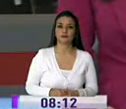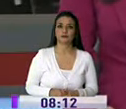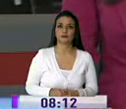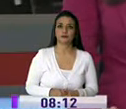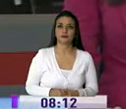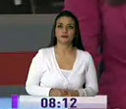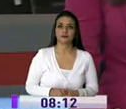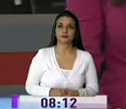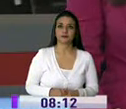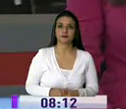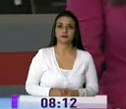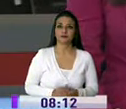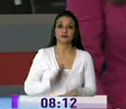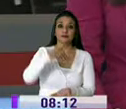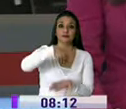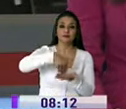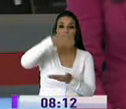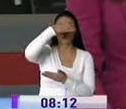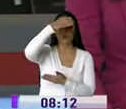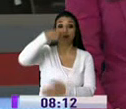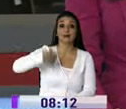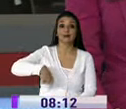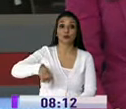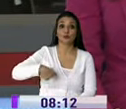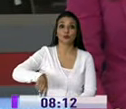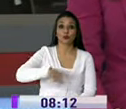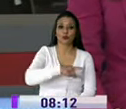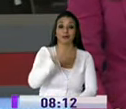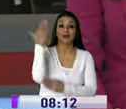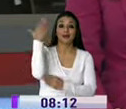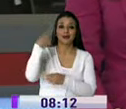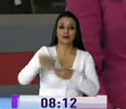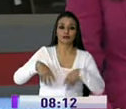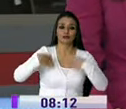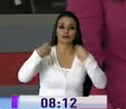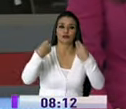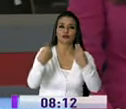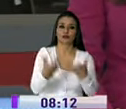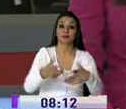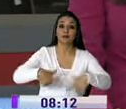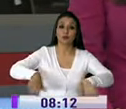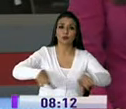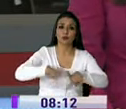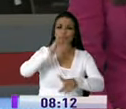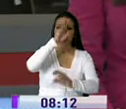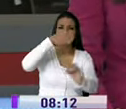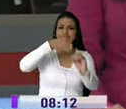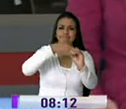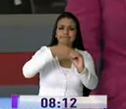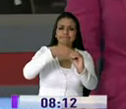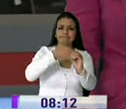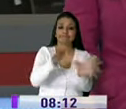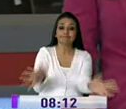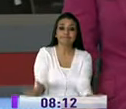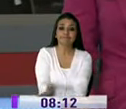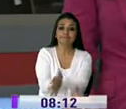Y el Centro Cultural Quitumbe fue entregado a la ciudadanía por parte de la Alcaldía de Quito. Este espacio busca fomentar